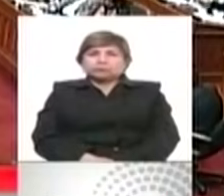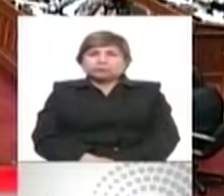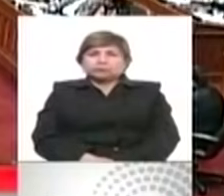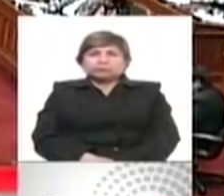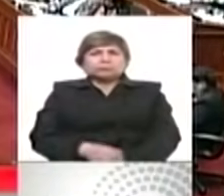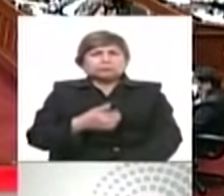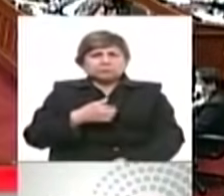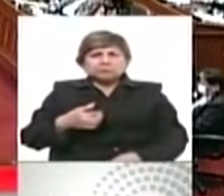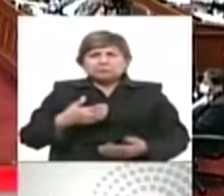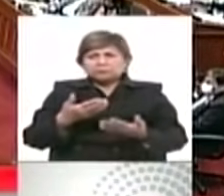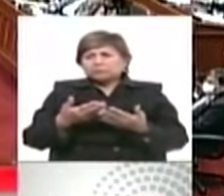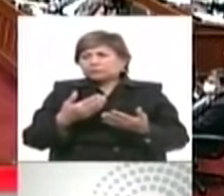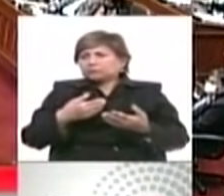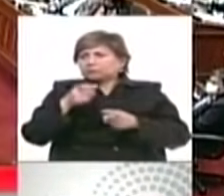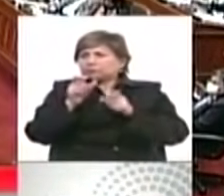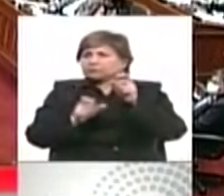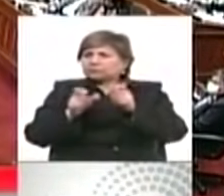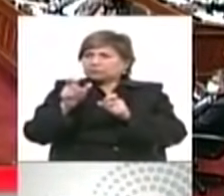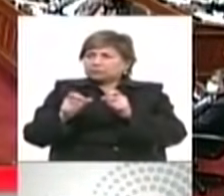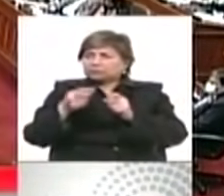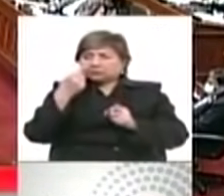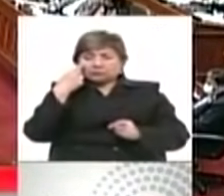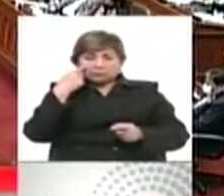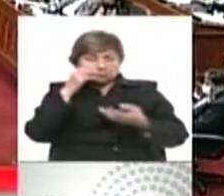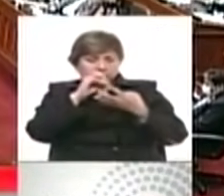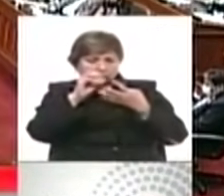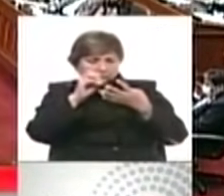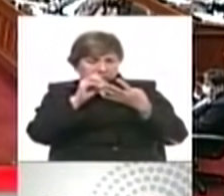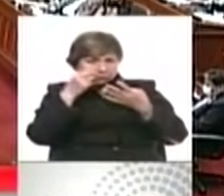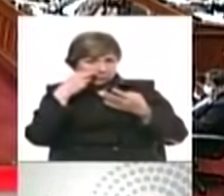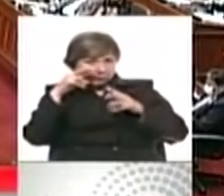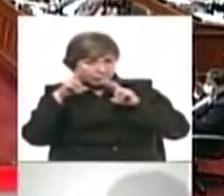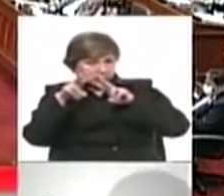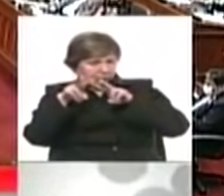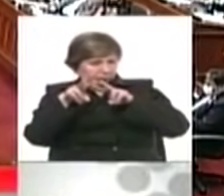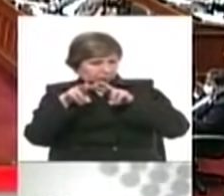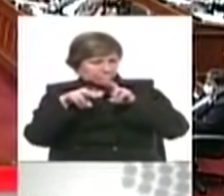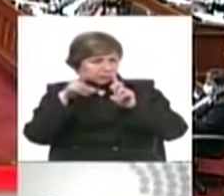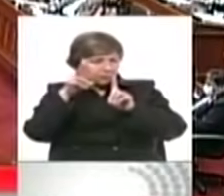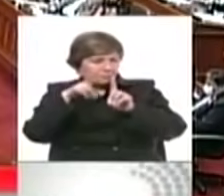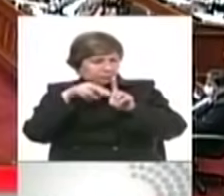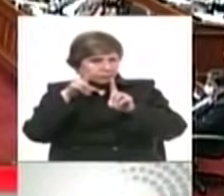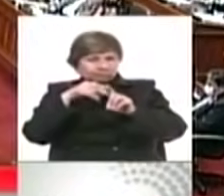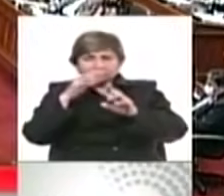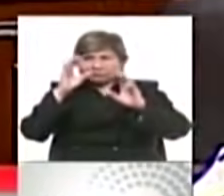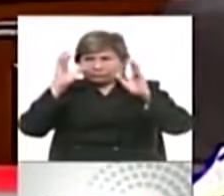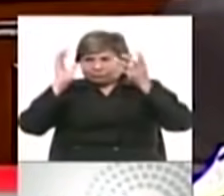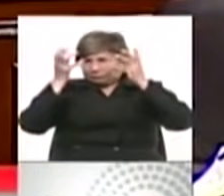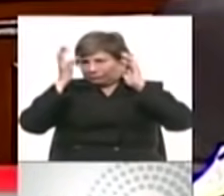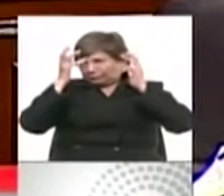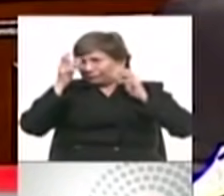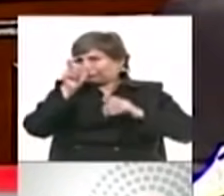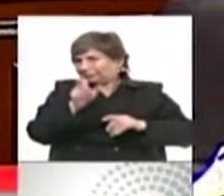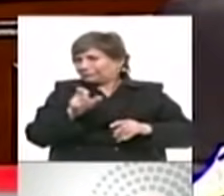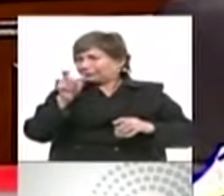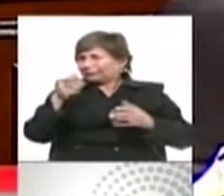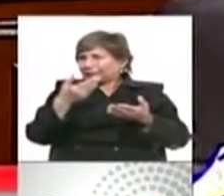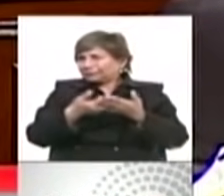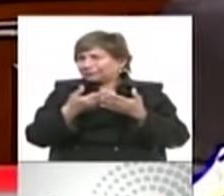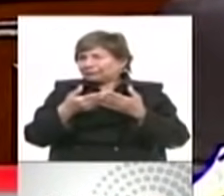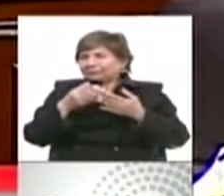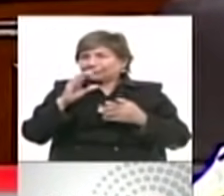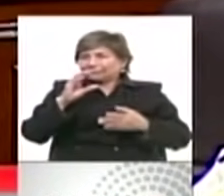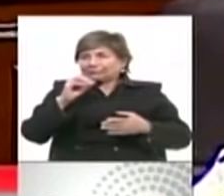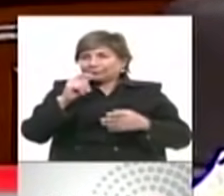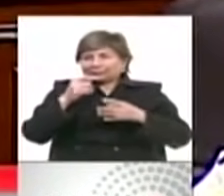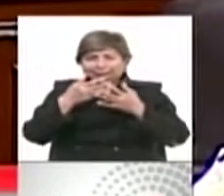de extremo ni a la izquierda ni a la derecha, pese a este sentimiento, pese a este estado de la opinión